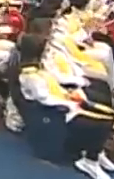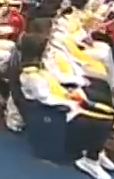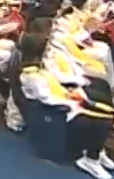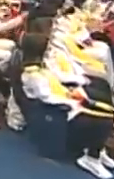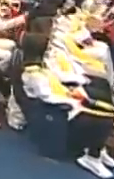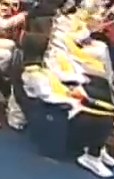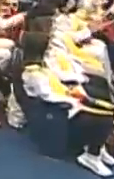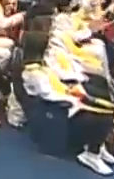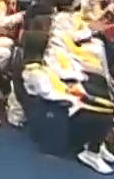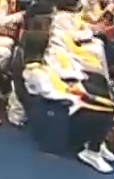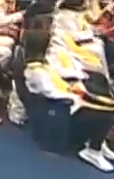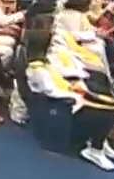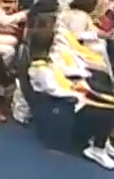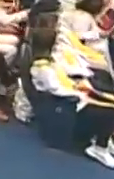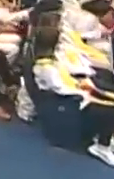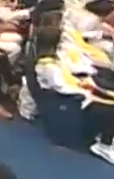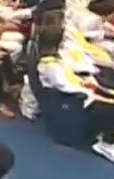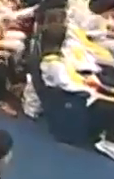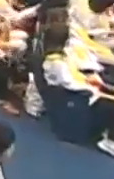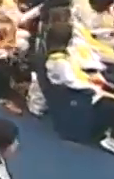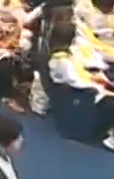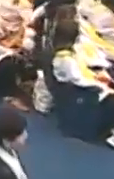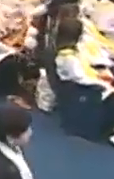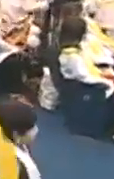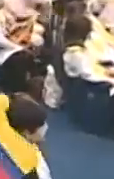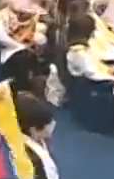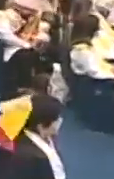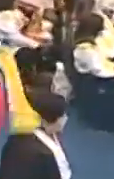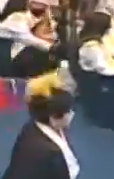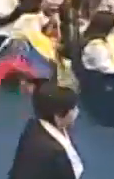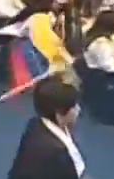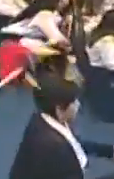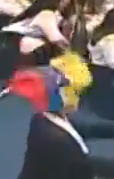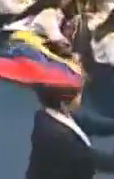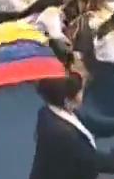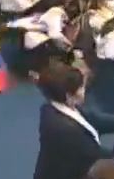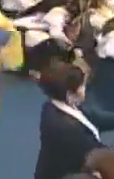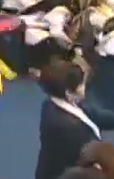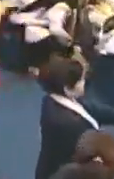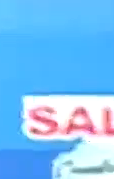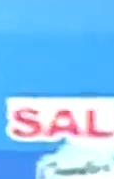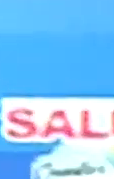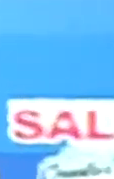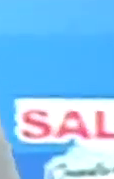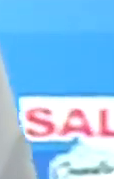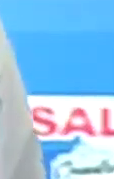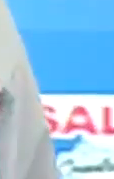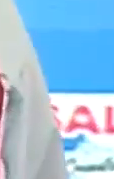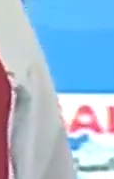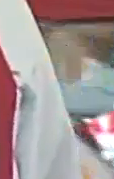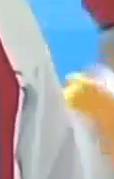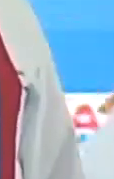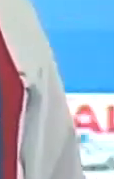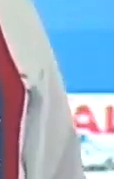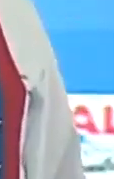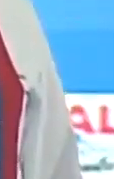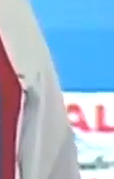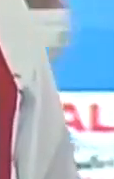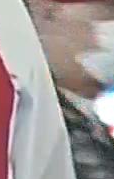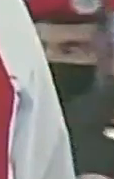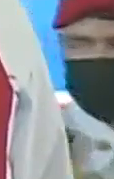este momento los saludo desde el Teatro de la Academia Militar del Ejército Bolivariano, donde el presidente de la